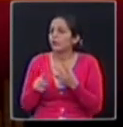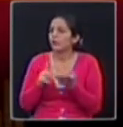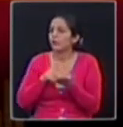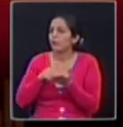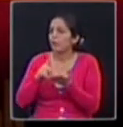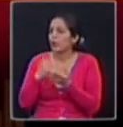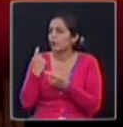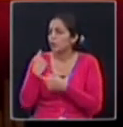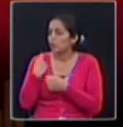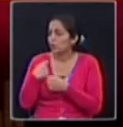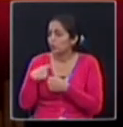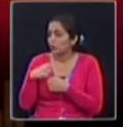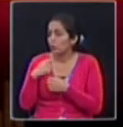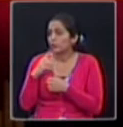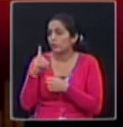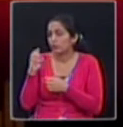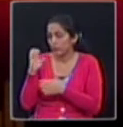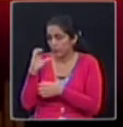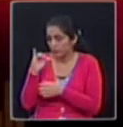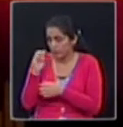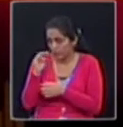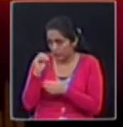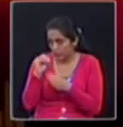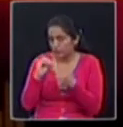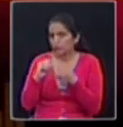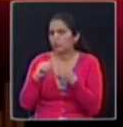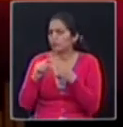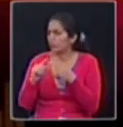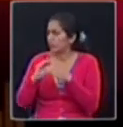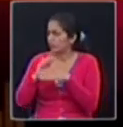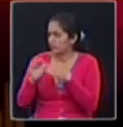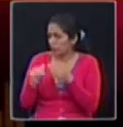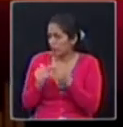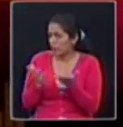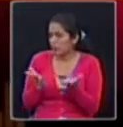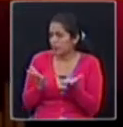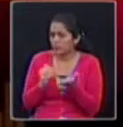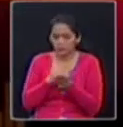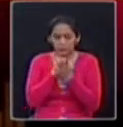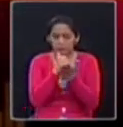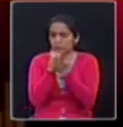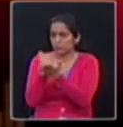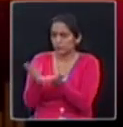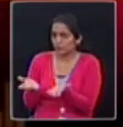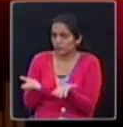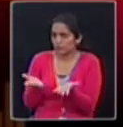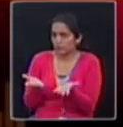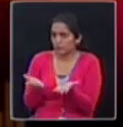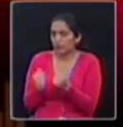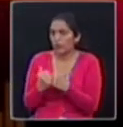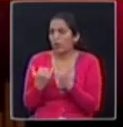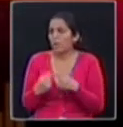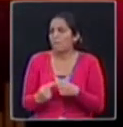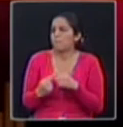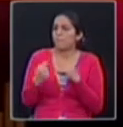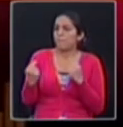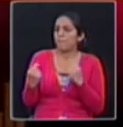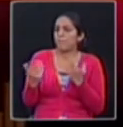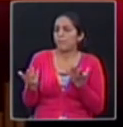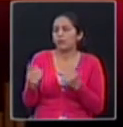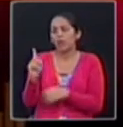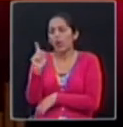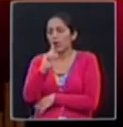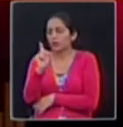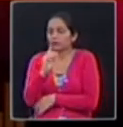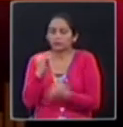que encontrar mecanismos que desahoguen y den solución al problema. Porque estar en posiciones no nos lleva a encontrar una solución. La